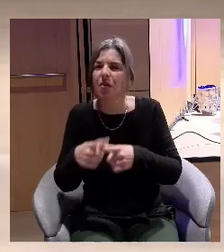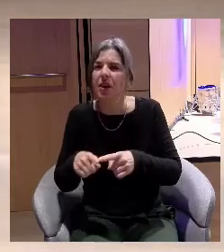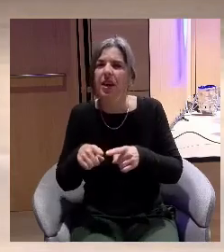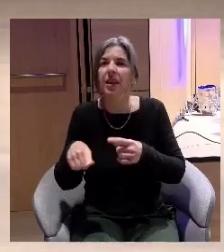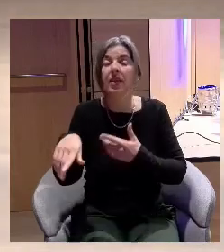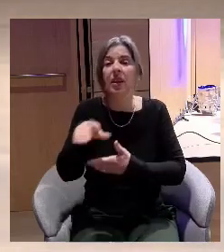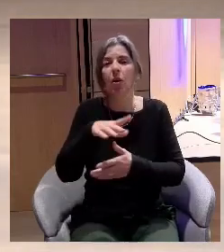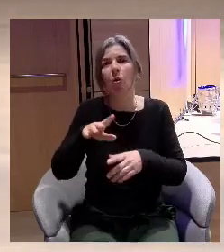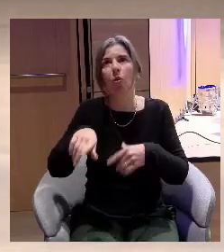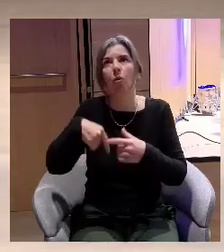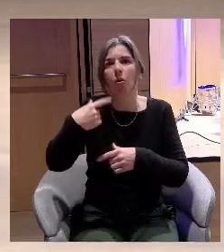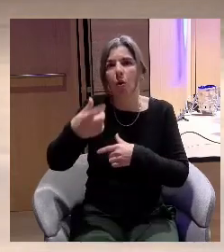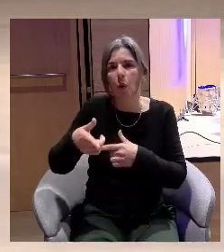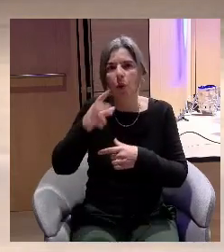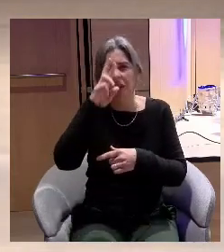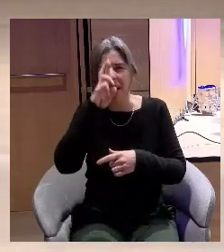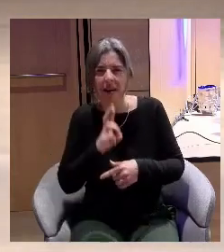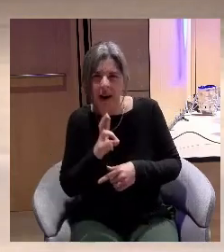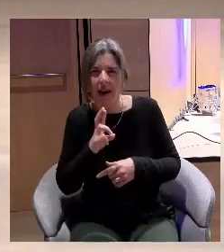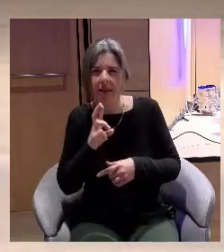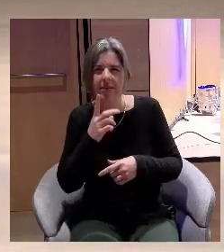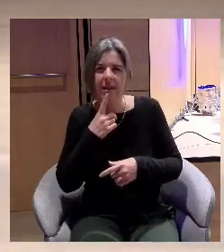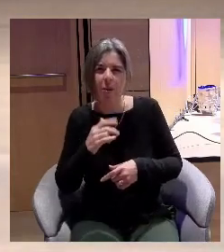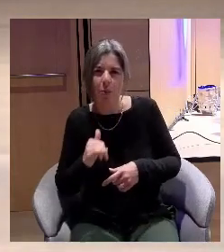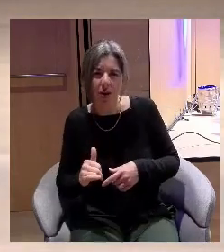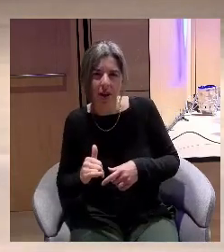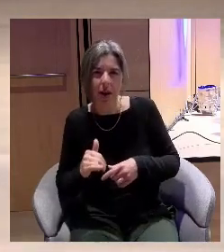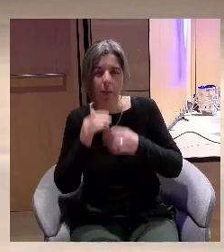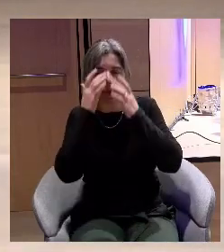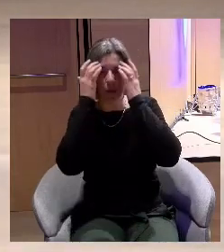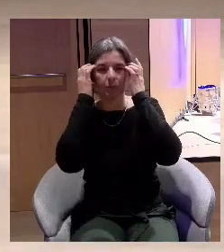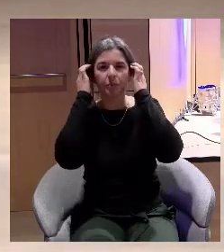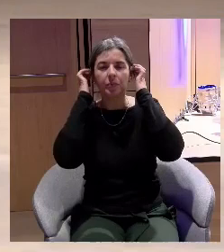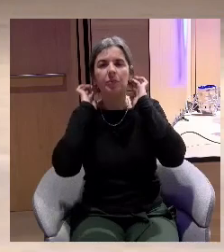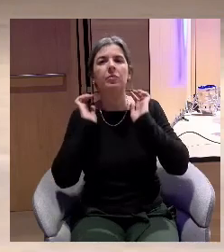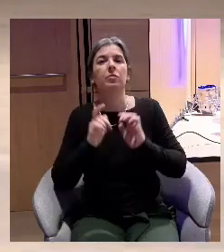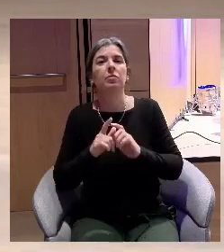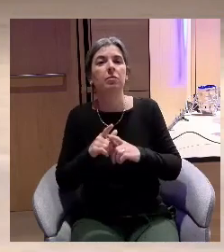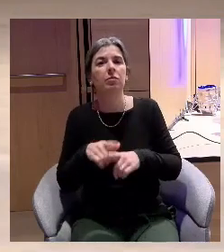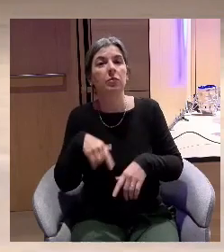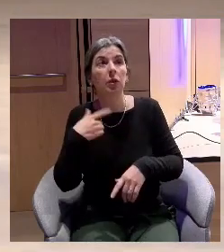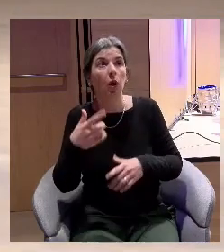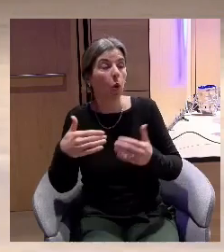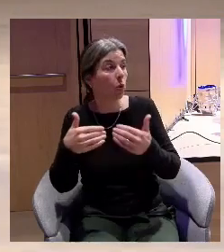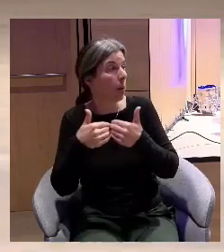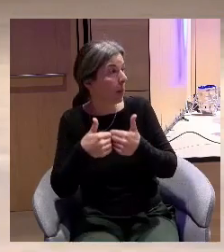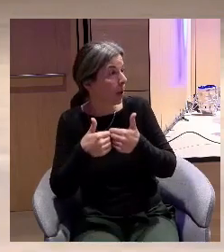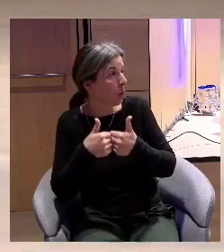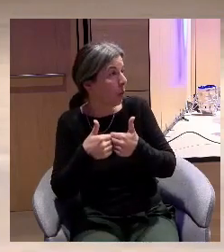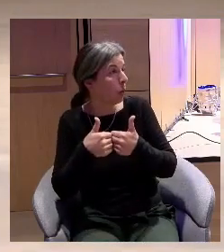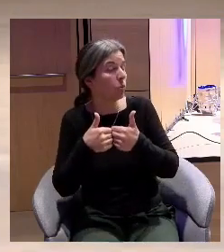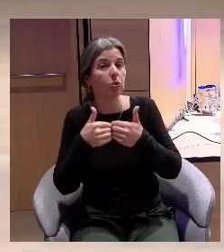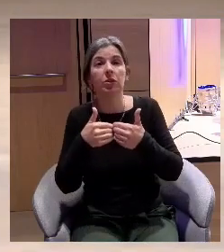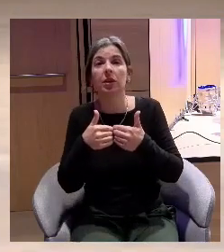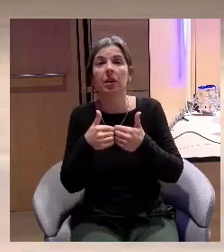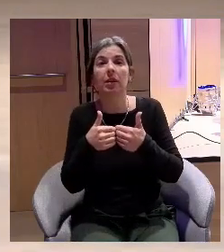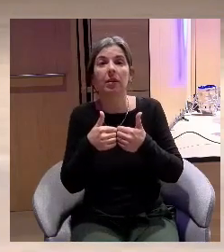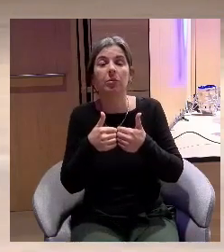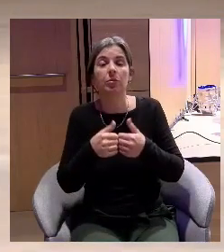¿Tenemos alguna otra reflexión, pregunta, sugerencia que nos puedan?